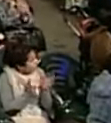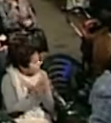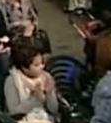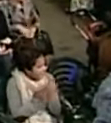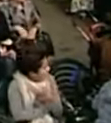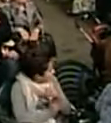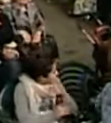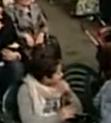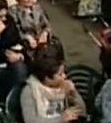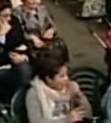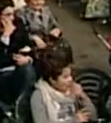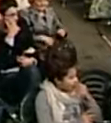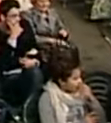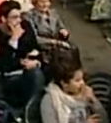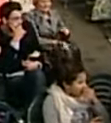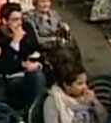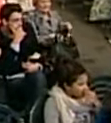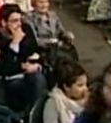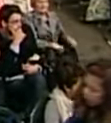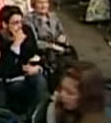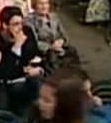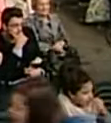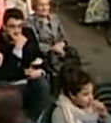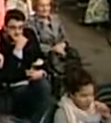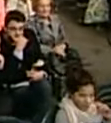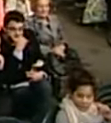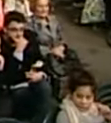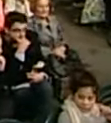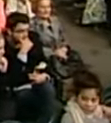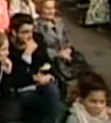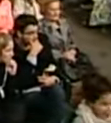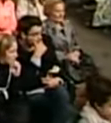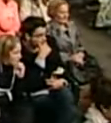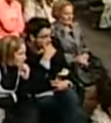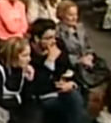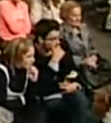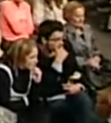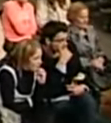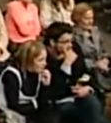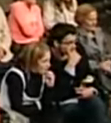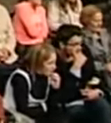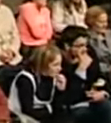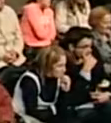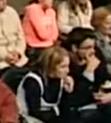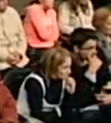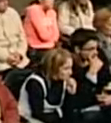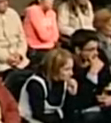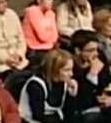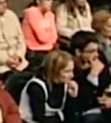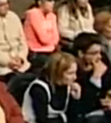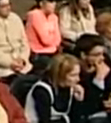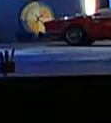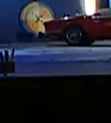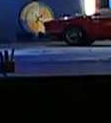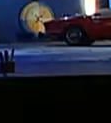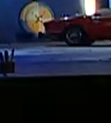Muchas gracias. ¡Ole, ole, arriba, venga! Señores y señores, continuamos desde Arrecife de Lanzarote, bueno, llevándoles hasta sus casas la 13ª